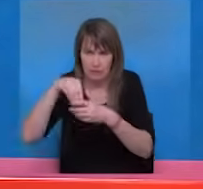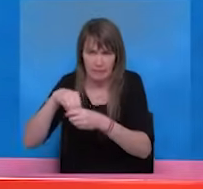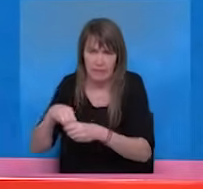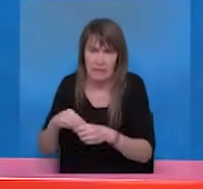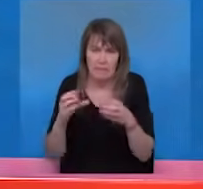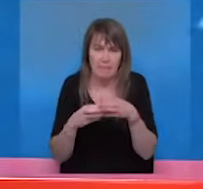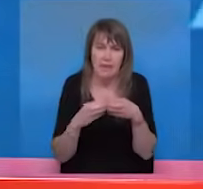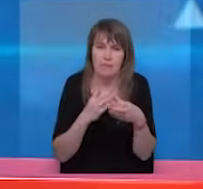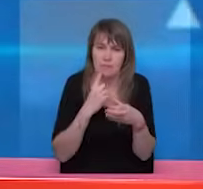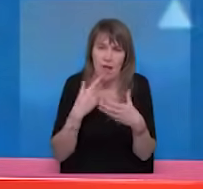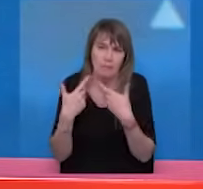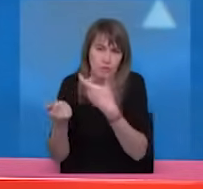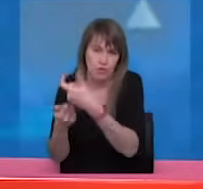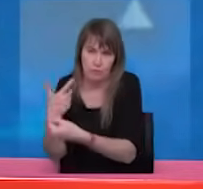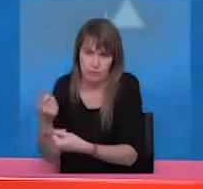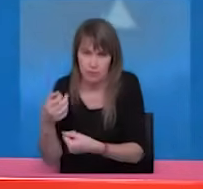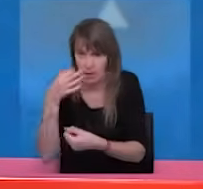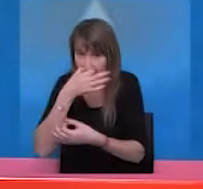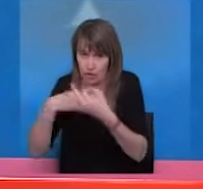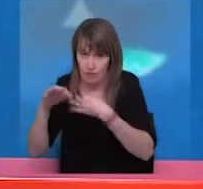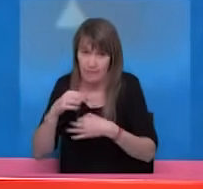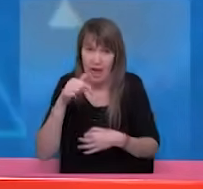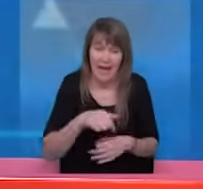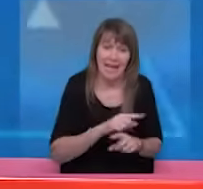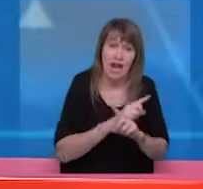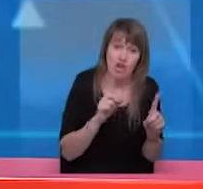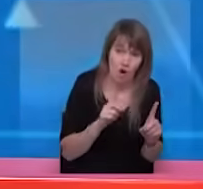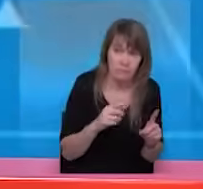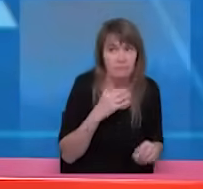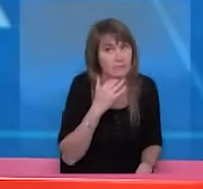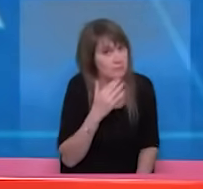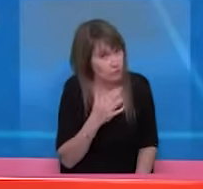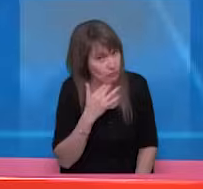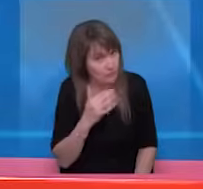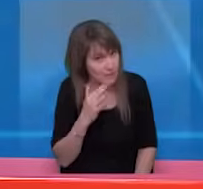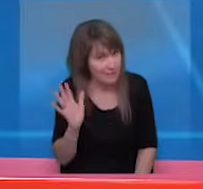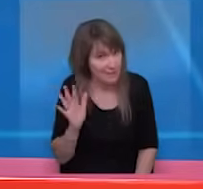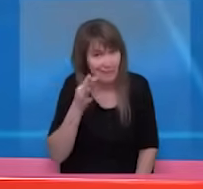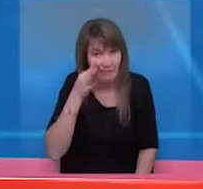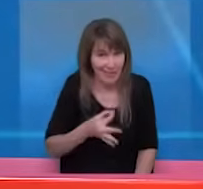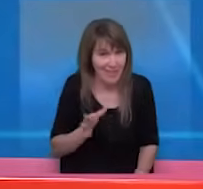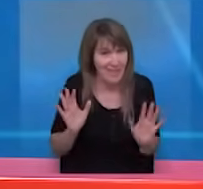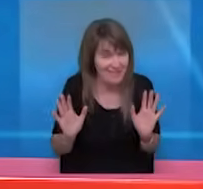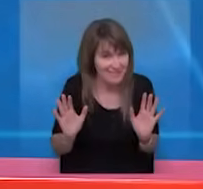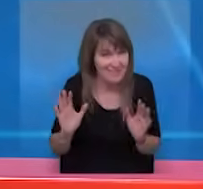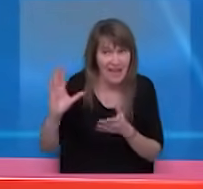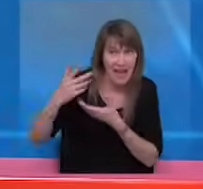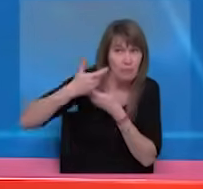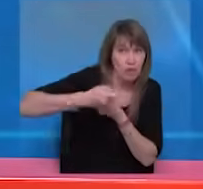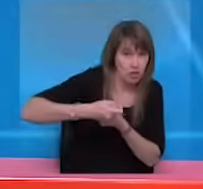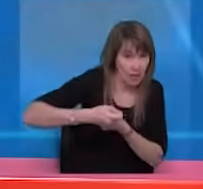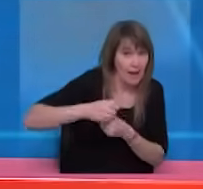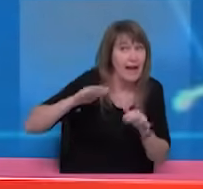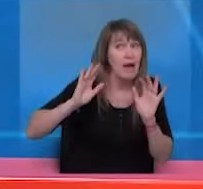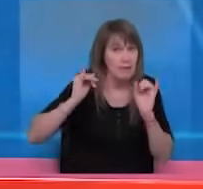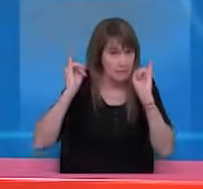políticos y nosotros decimos que acá No pero no lo sabemos si realmente acá no no tenemos Cómo saberlo capaz que sí